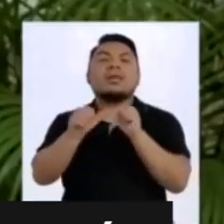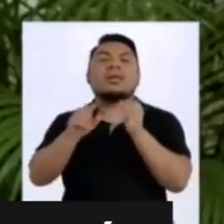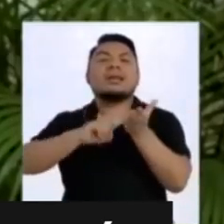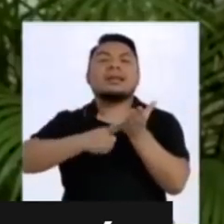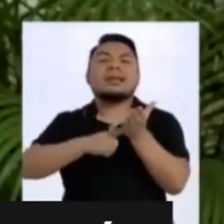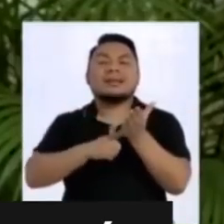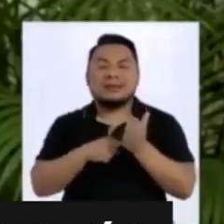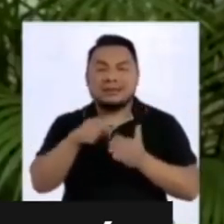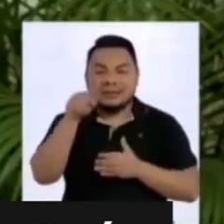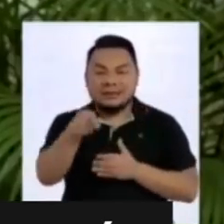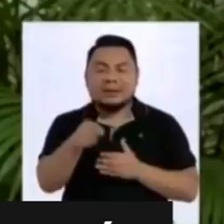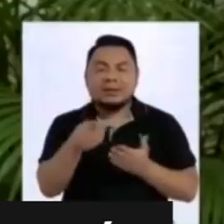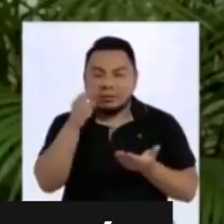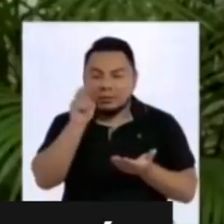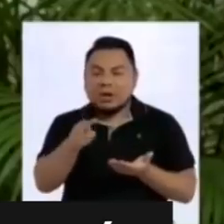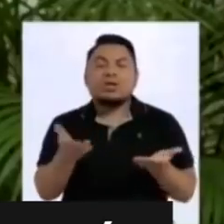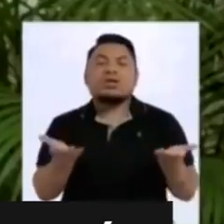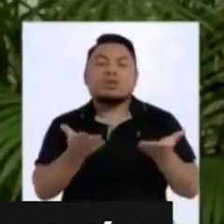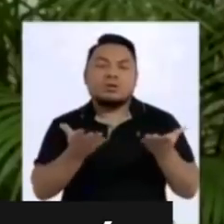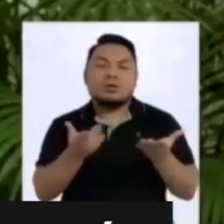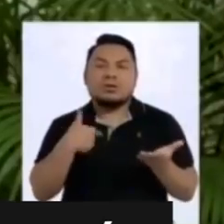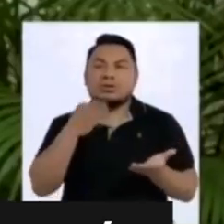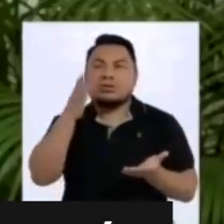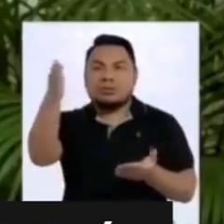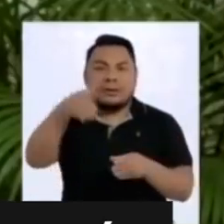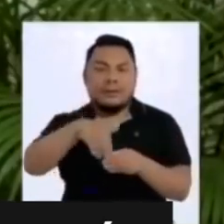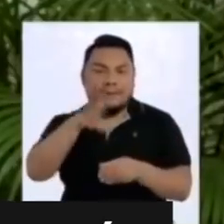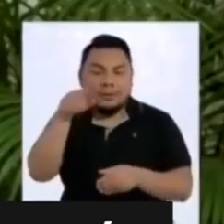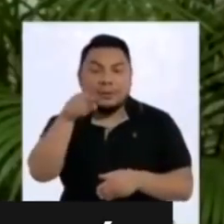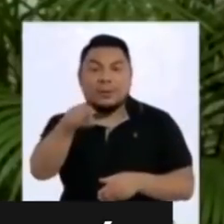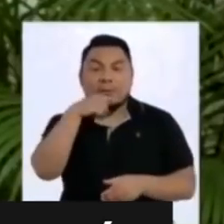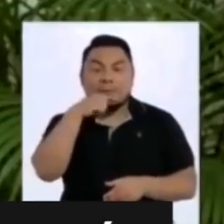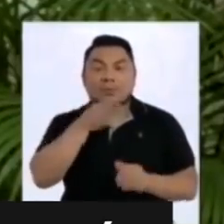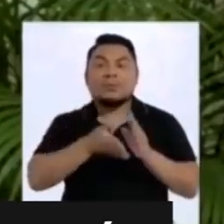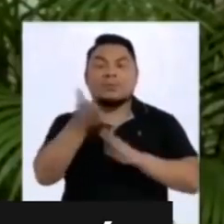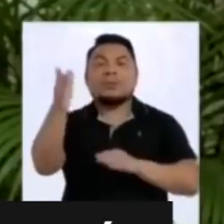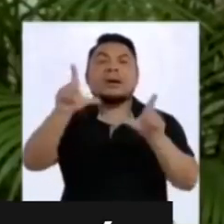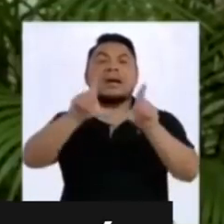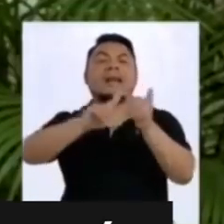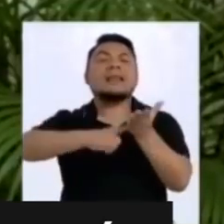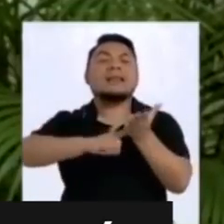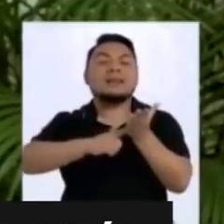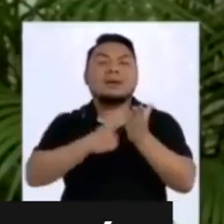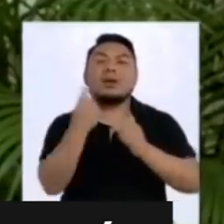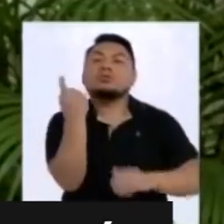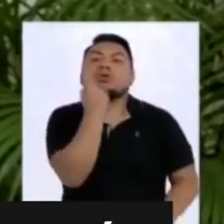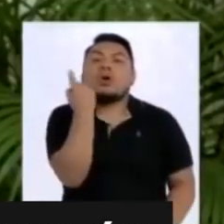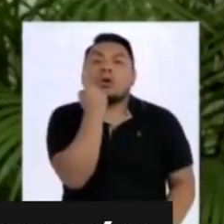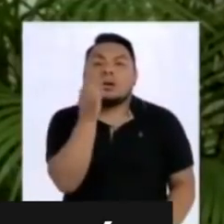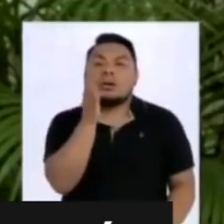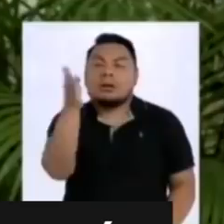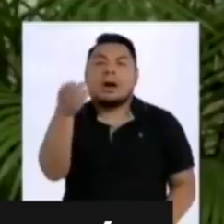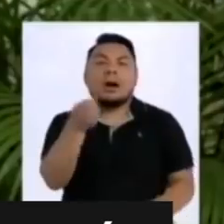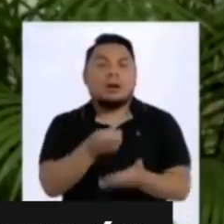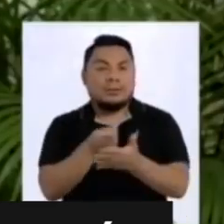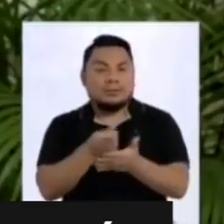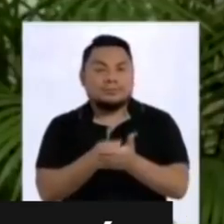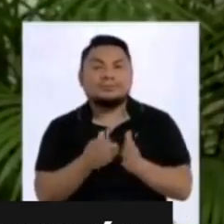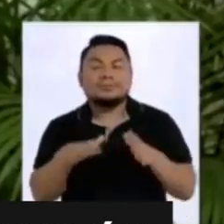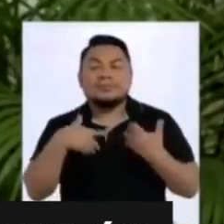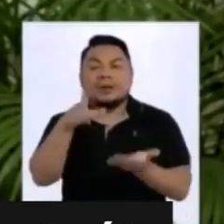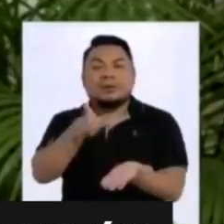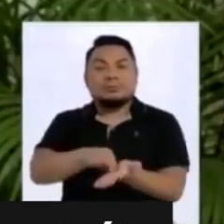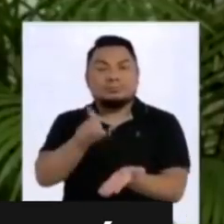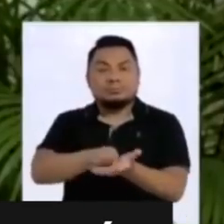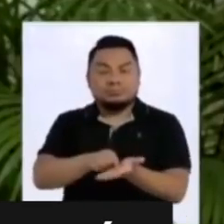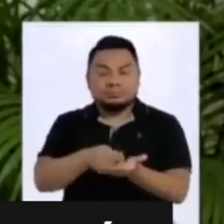y saber dónde van a cobrar. Las mujeres deben ir con su DNI solas a cobrar y pueden imprimir